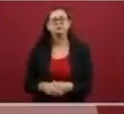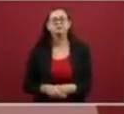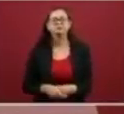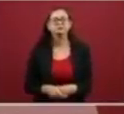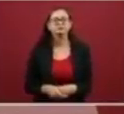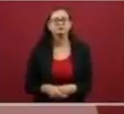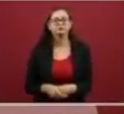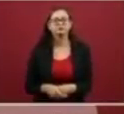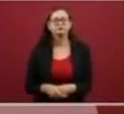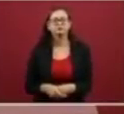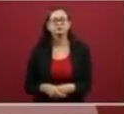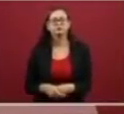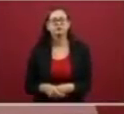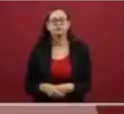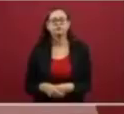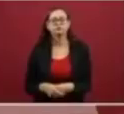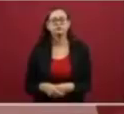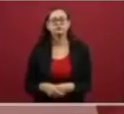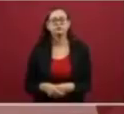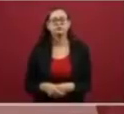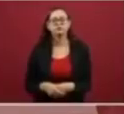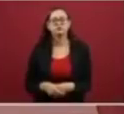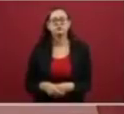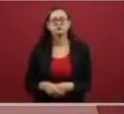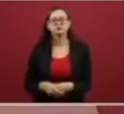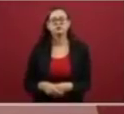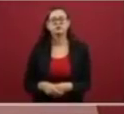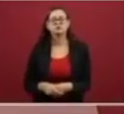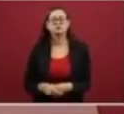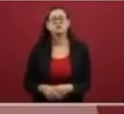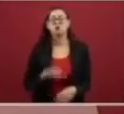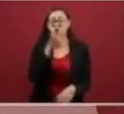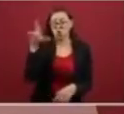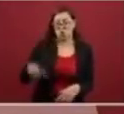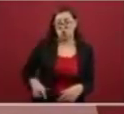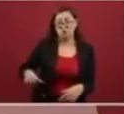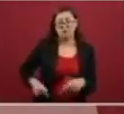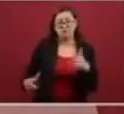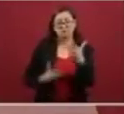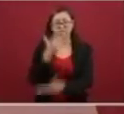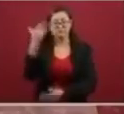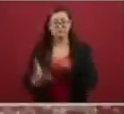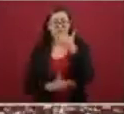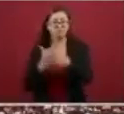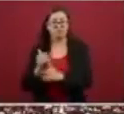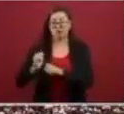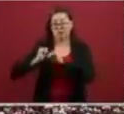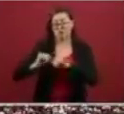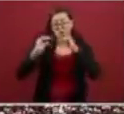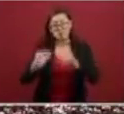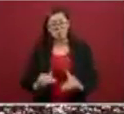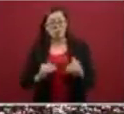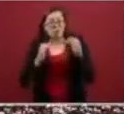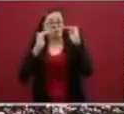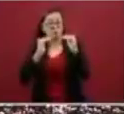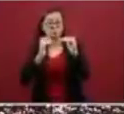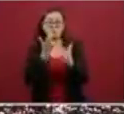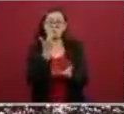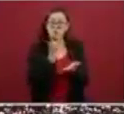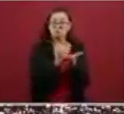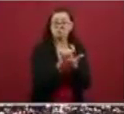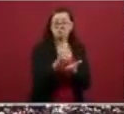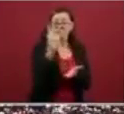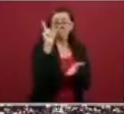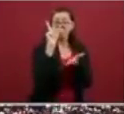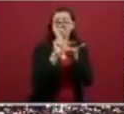Bajaron los sueldos de los altos funcionarios públicos y aumentaron